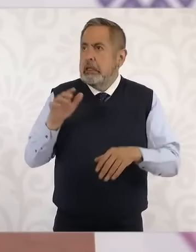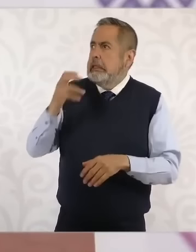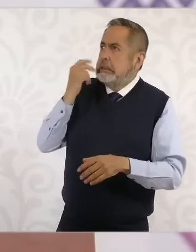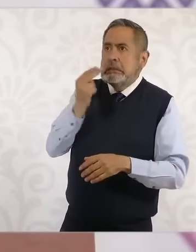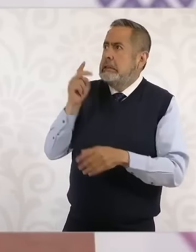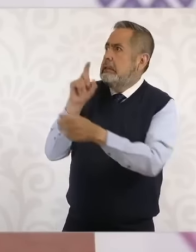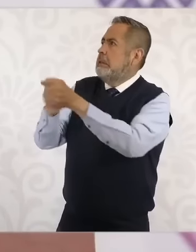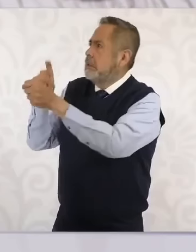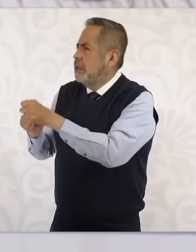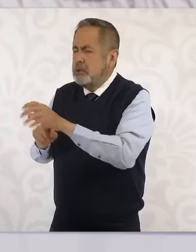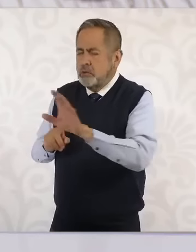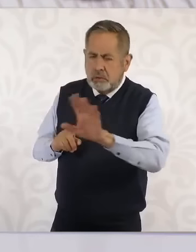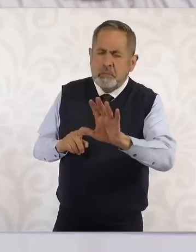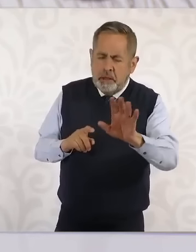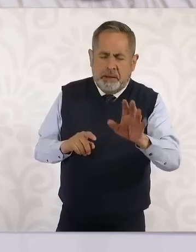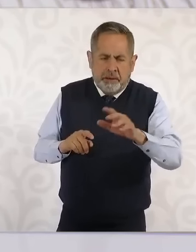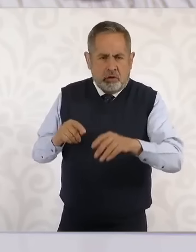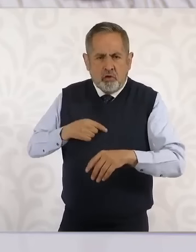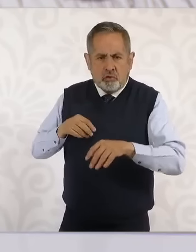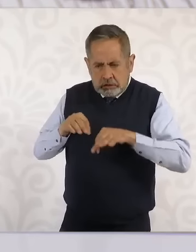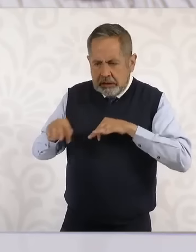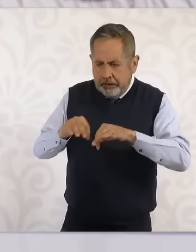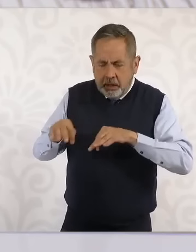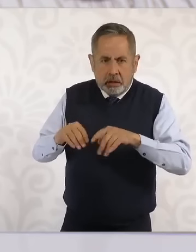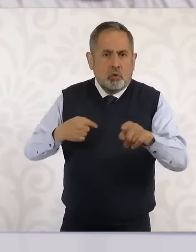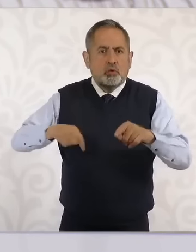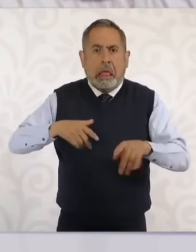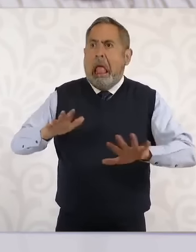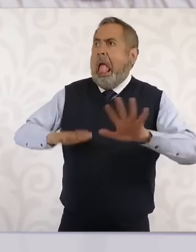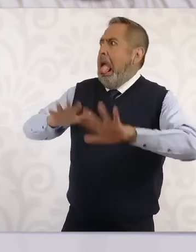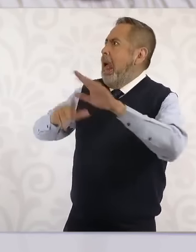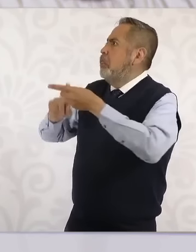digamos, estamos trabajando en ello, porque no es buscar así nada más.